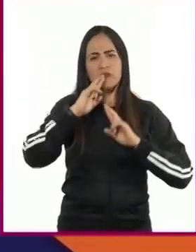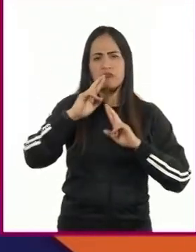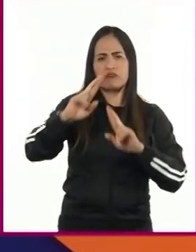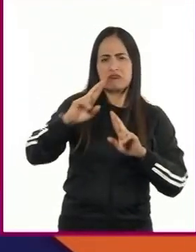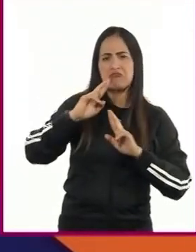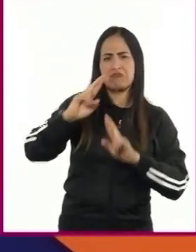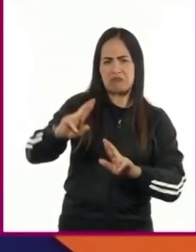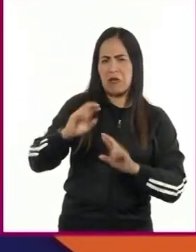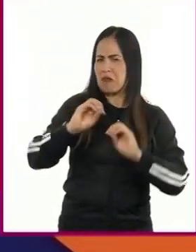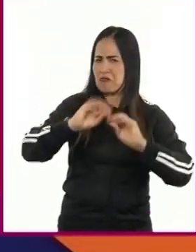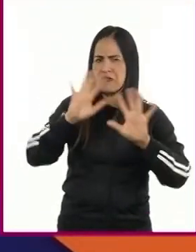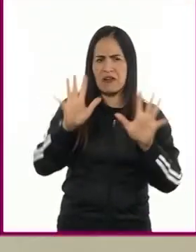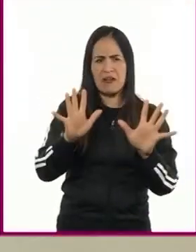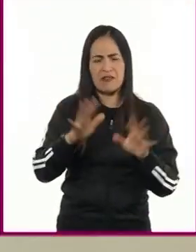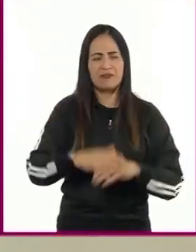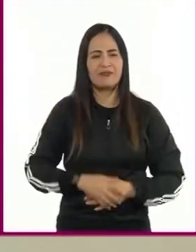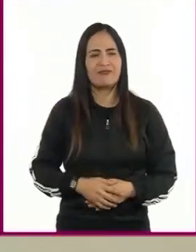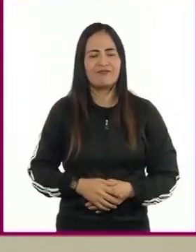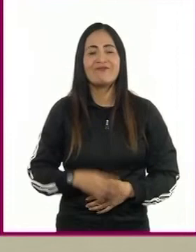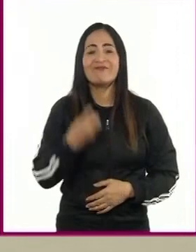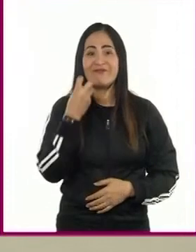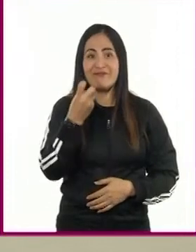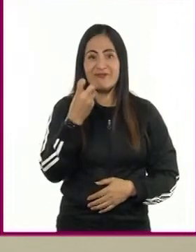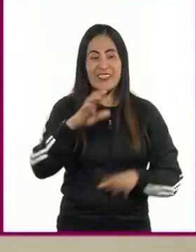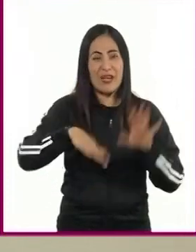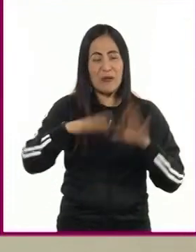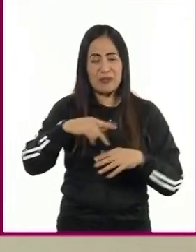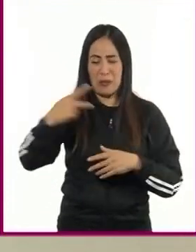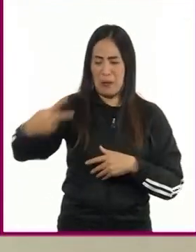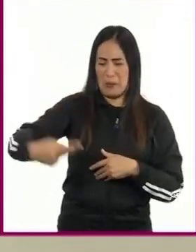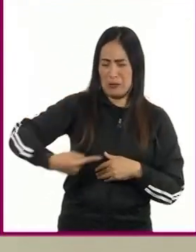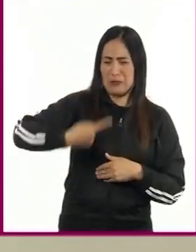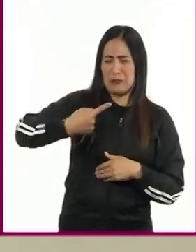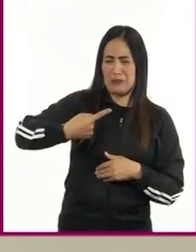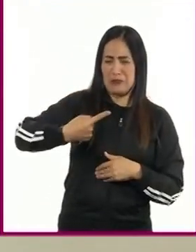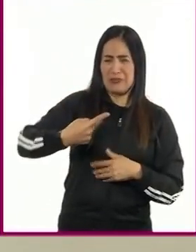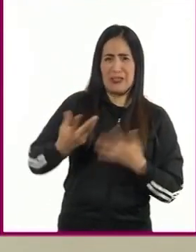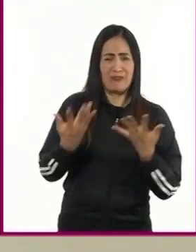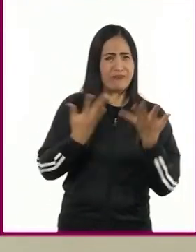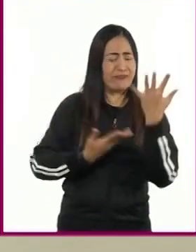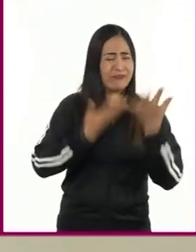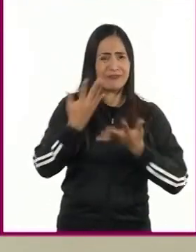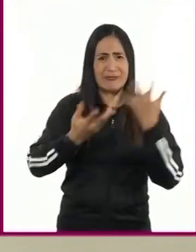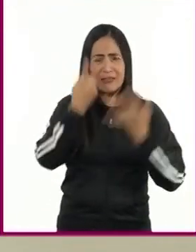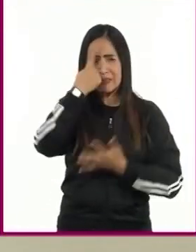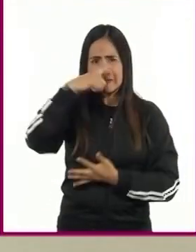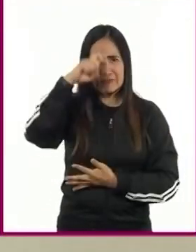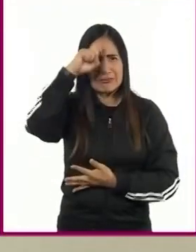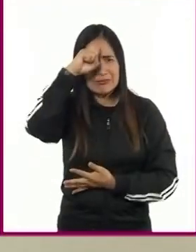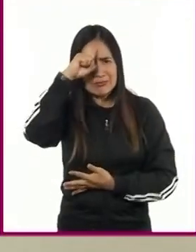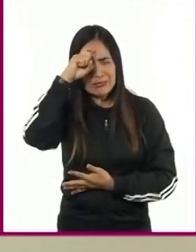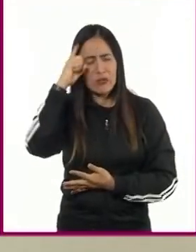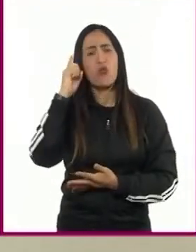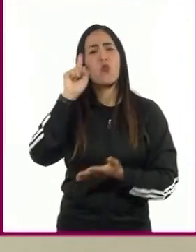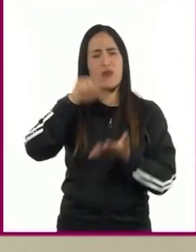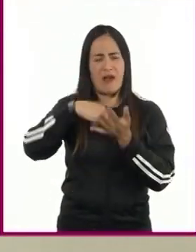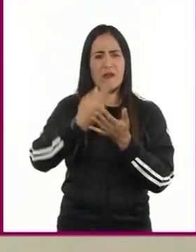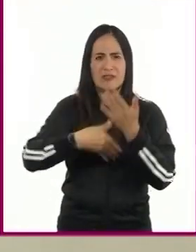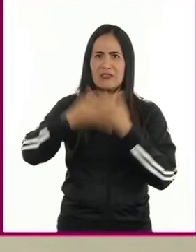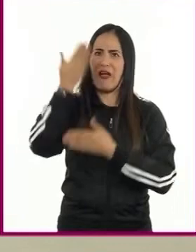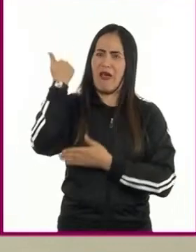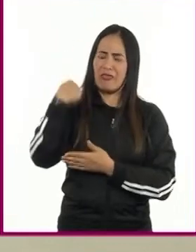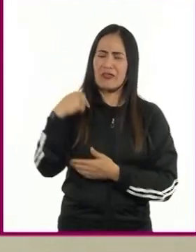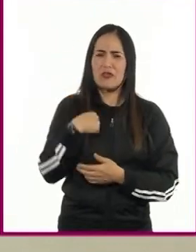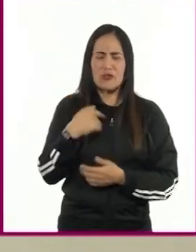alguna pregunta. Sí, es horrible cuando alguien te pregunta algo y no sabes cómo contestar. Una vez me pasó eso y empecé